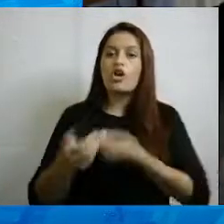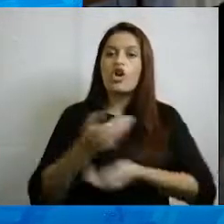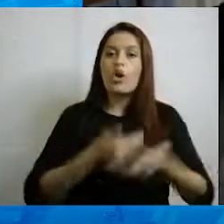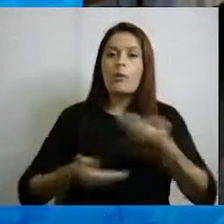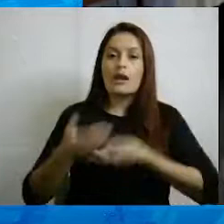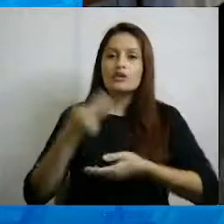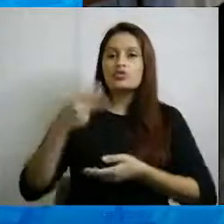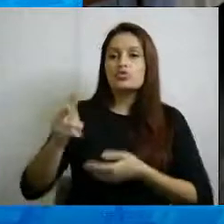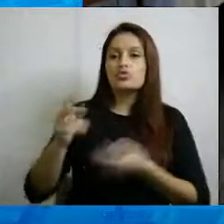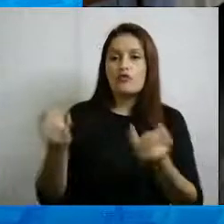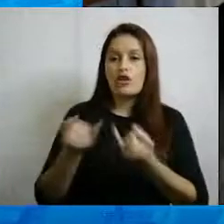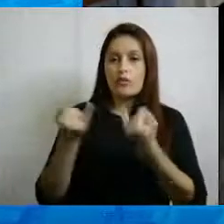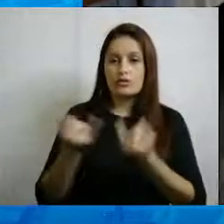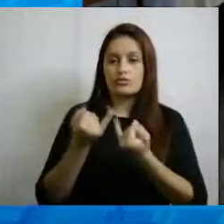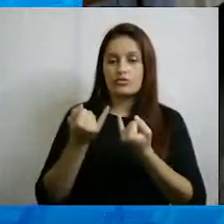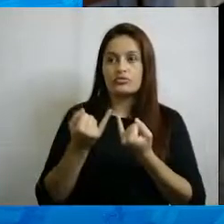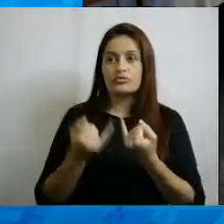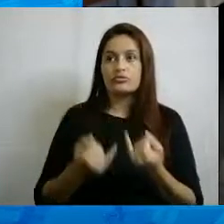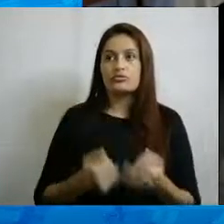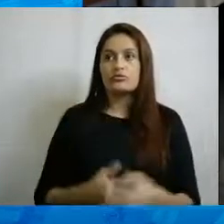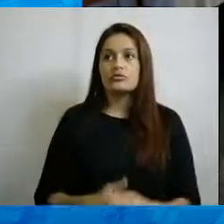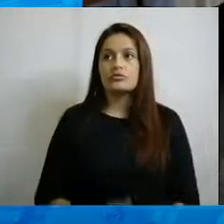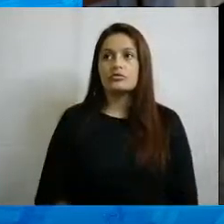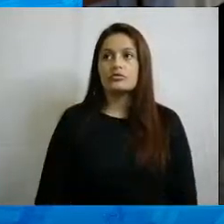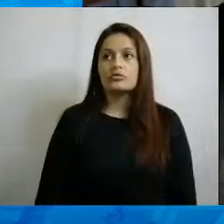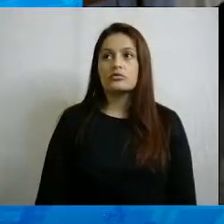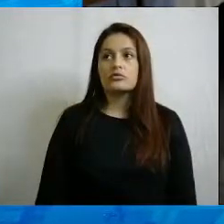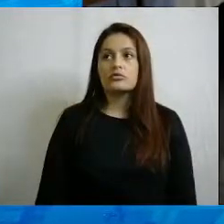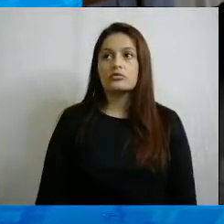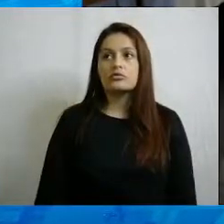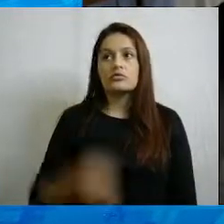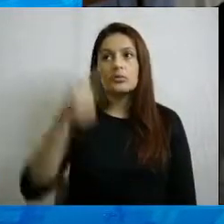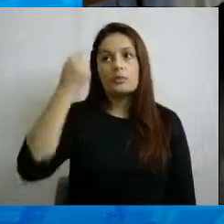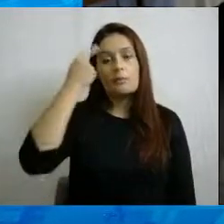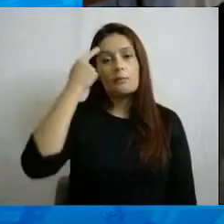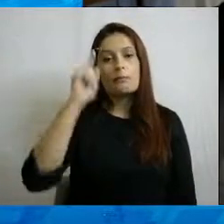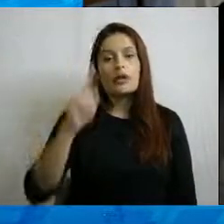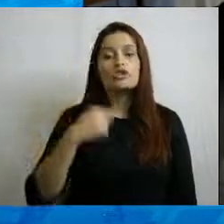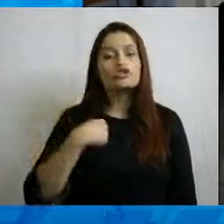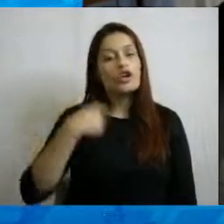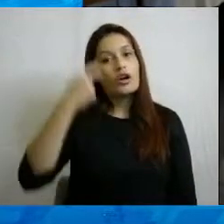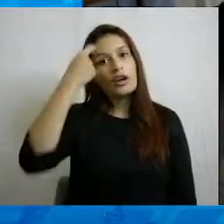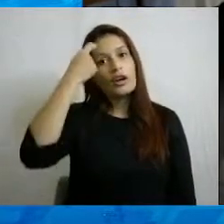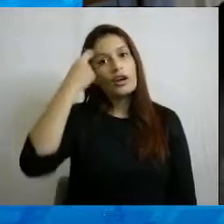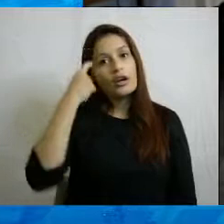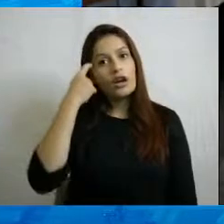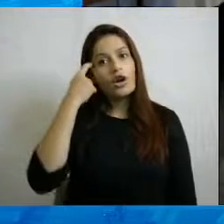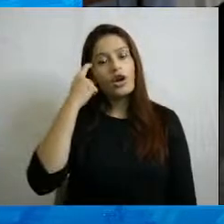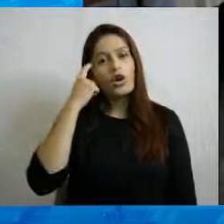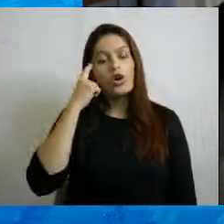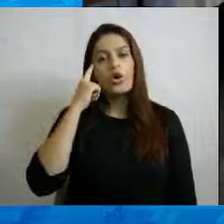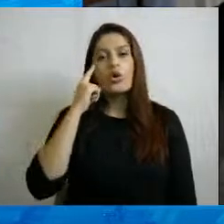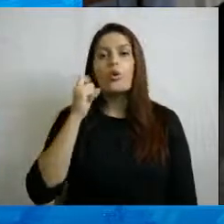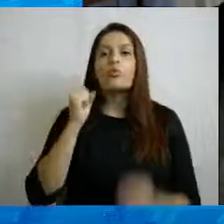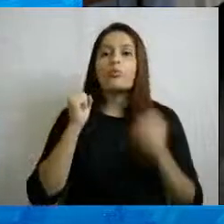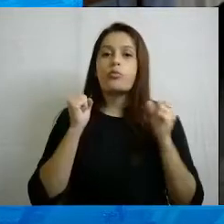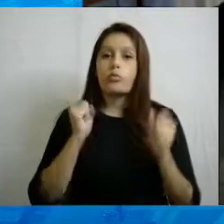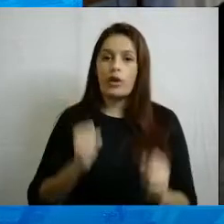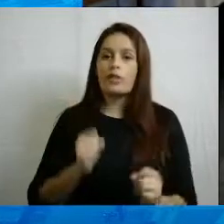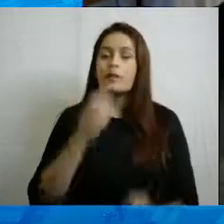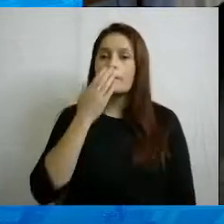esa información, quizás generar un diálogo cruzado, no lo sé, pero me parece que puede ser la mejor